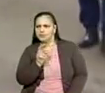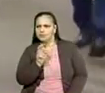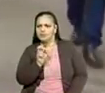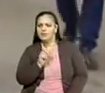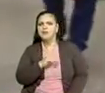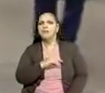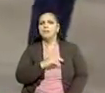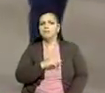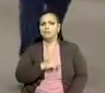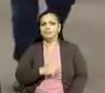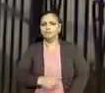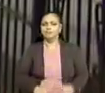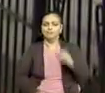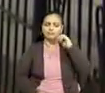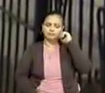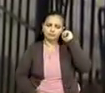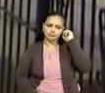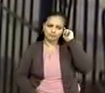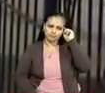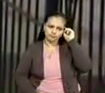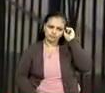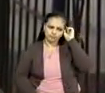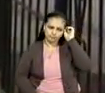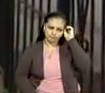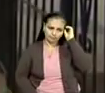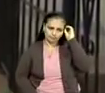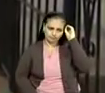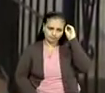AMPA, informó Jorge Escobar.